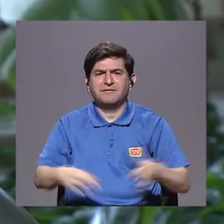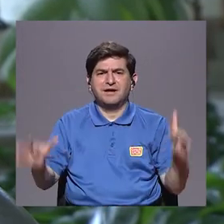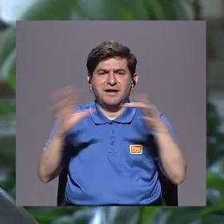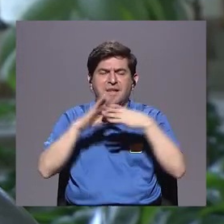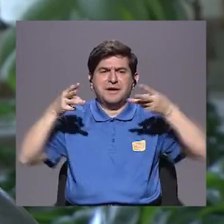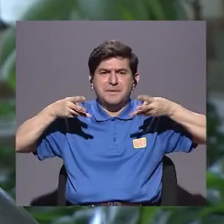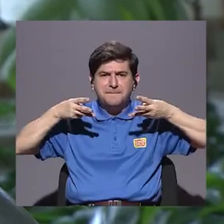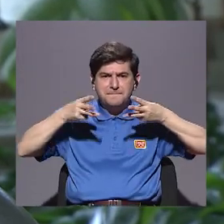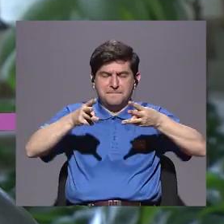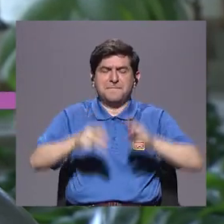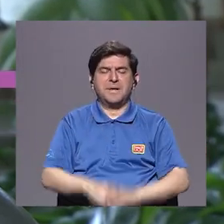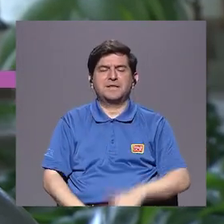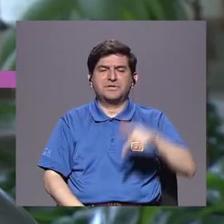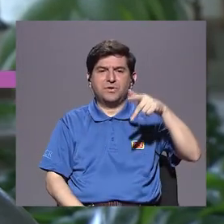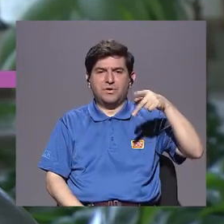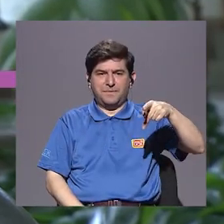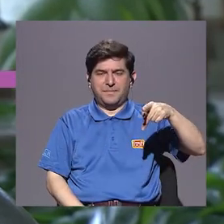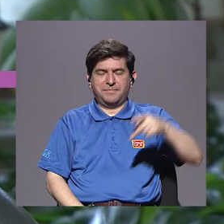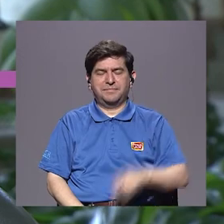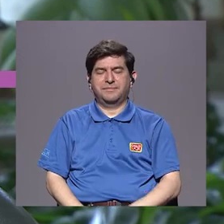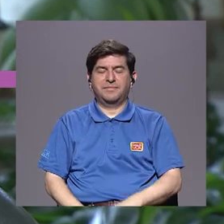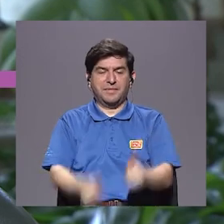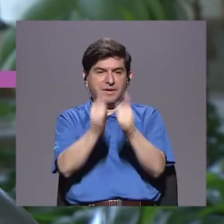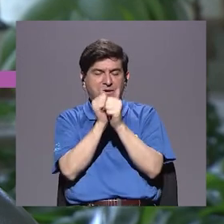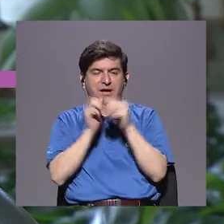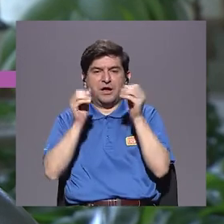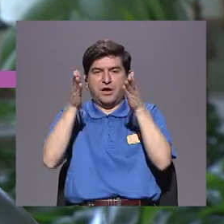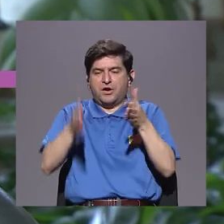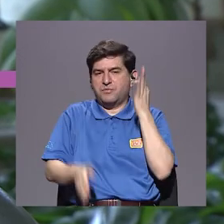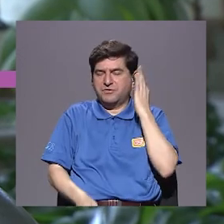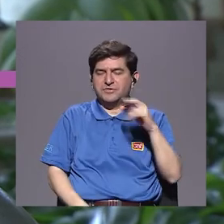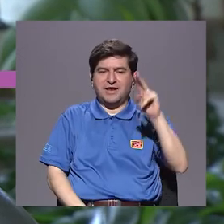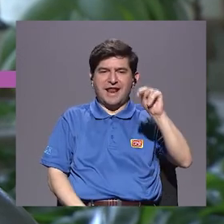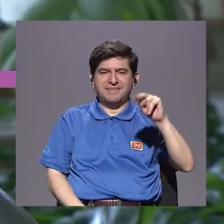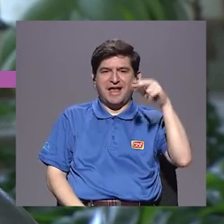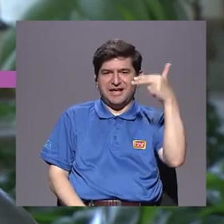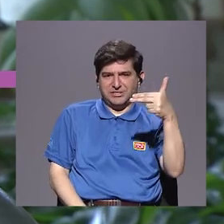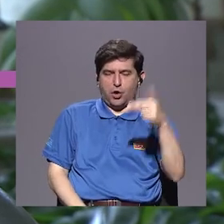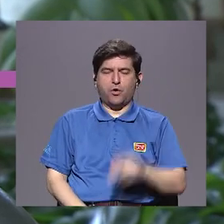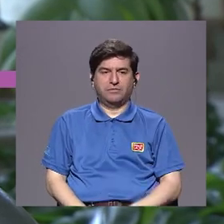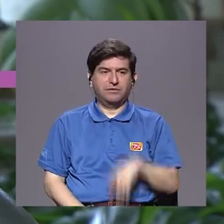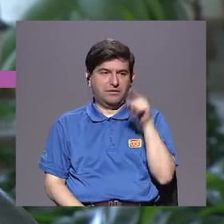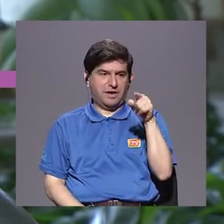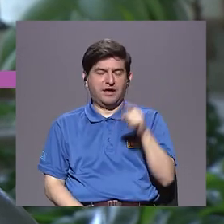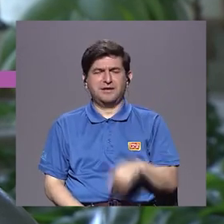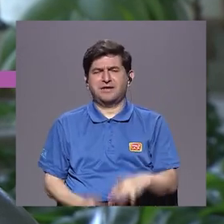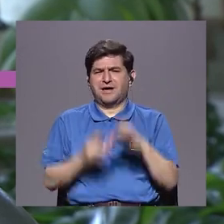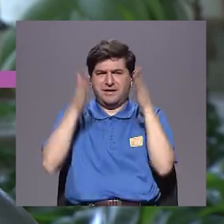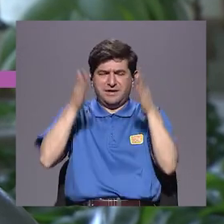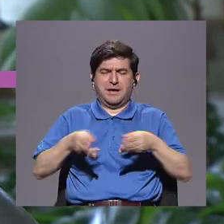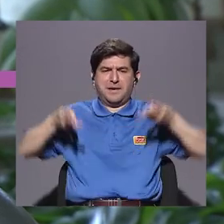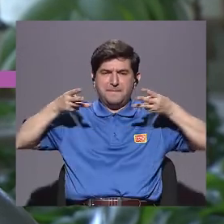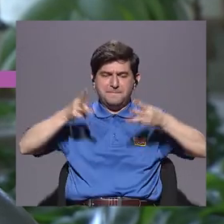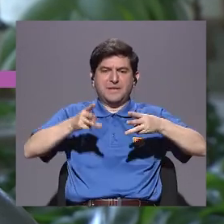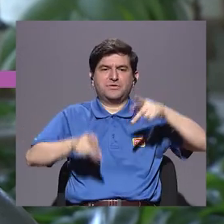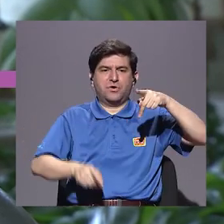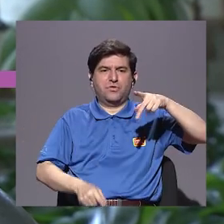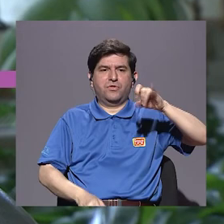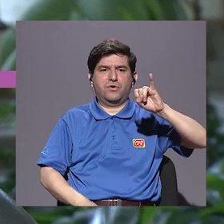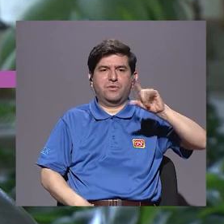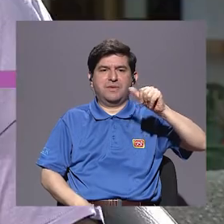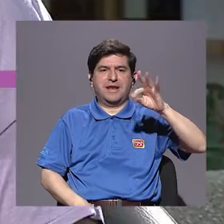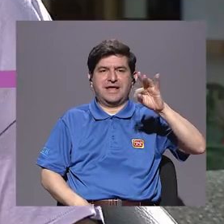Conversando acerca del método Pilates. Para ello nos acompaña la profesora Natalia Chacón. Ella es experta en el